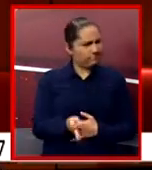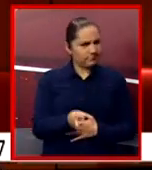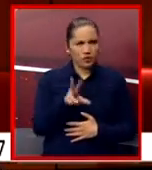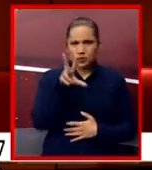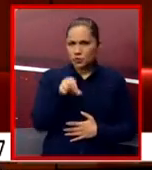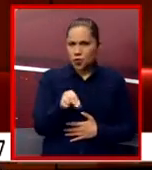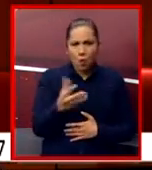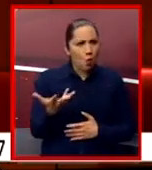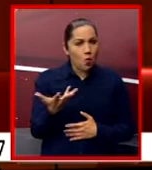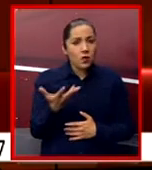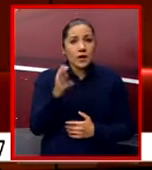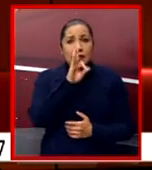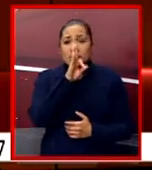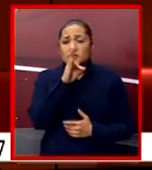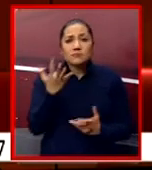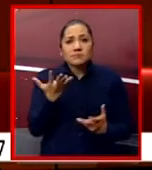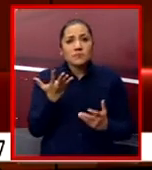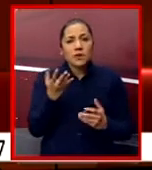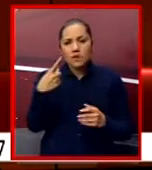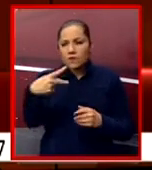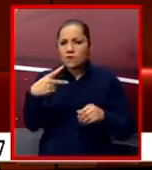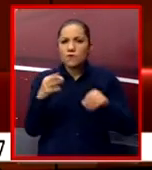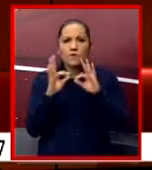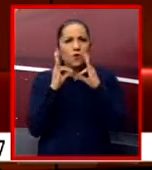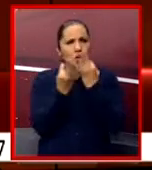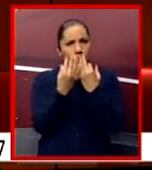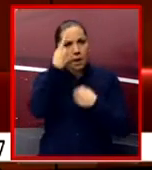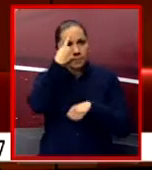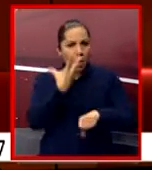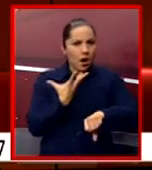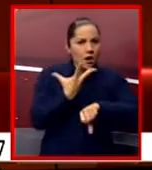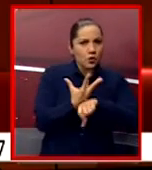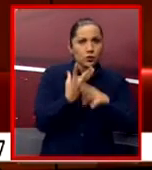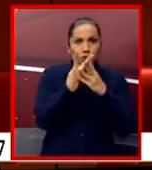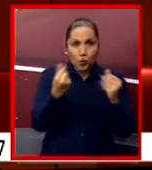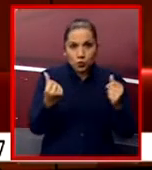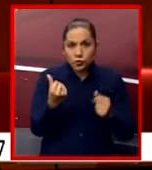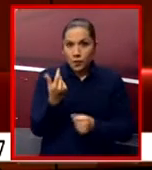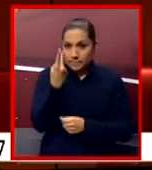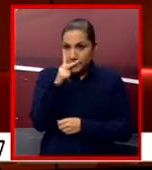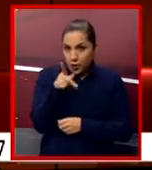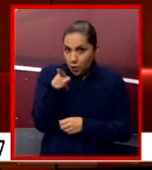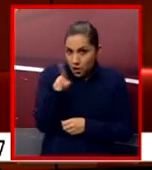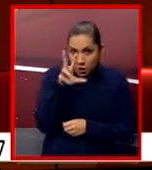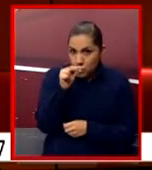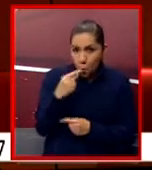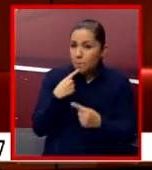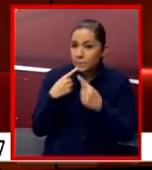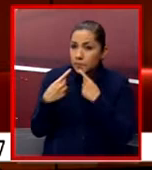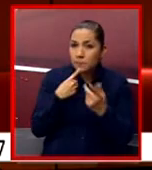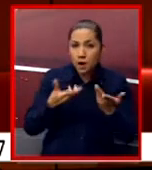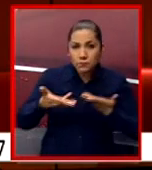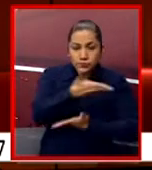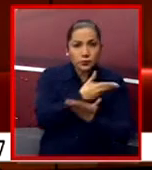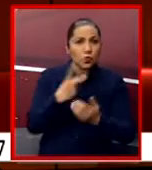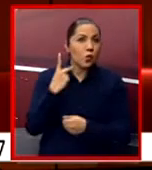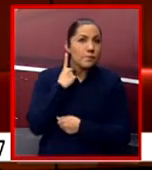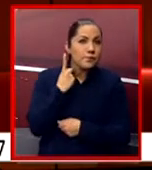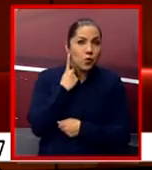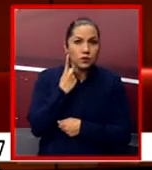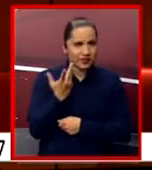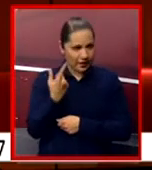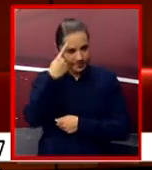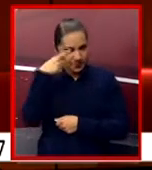solución que sea distinta a la negociación y a la política a la crisis venezolana. Rechazamos de manera